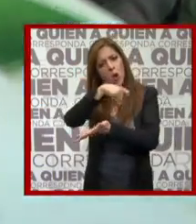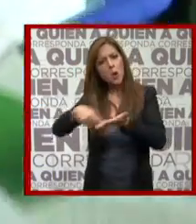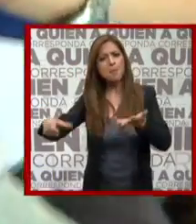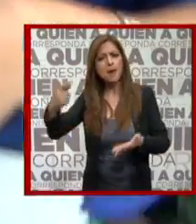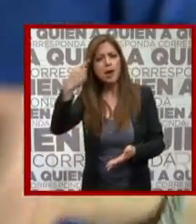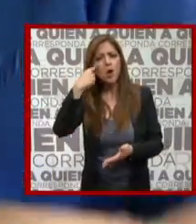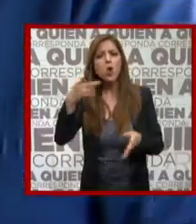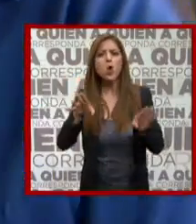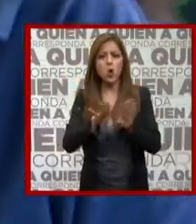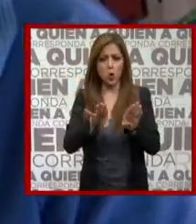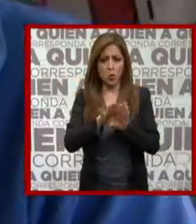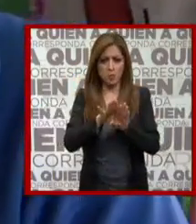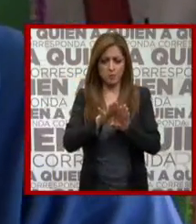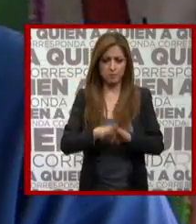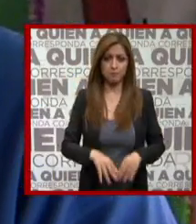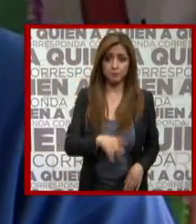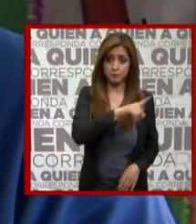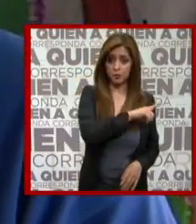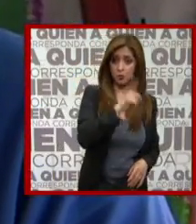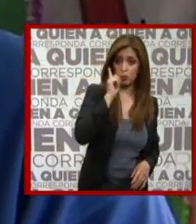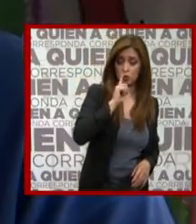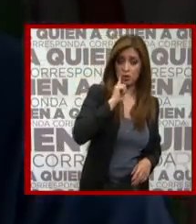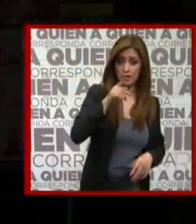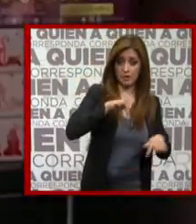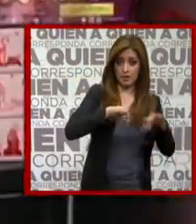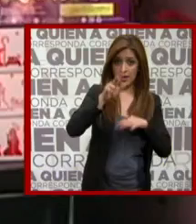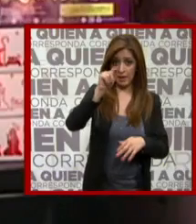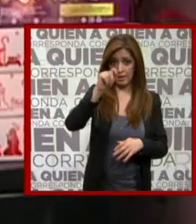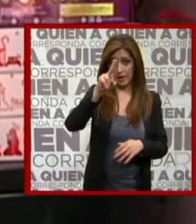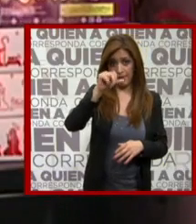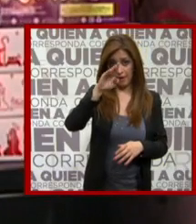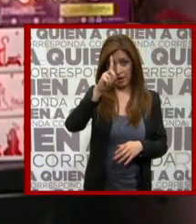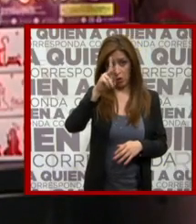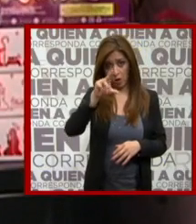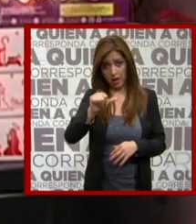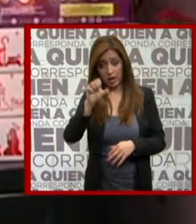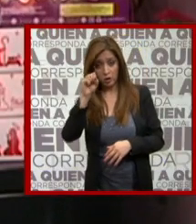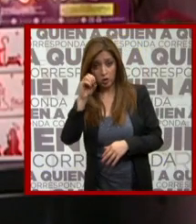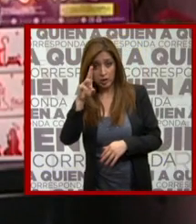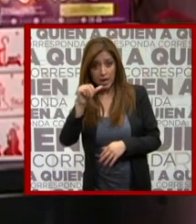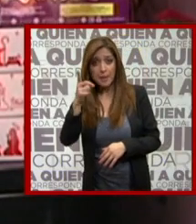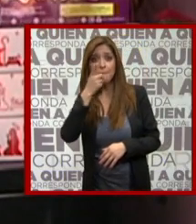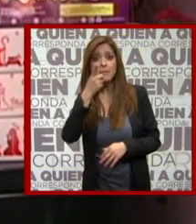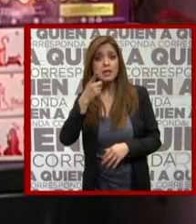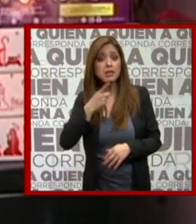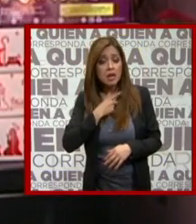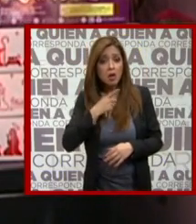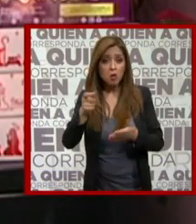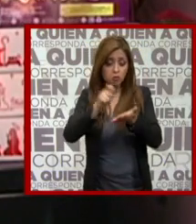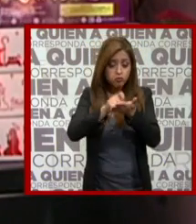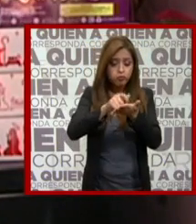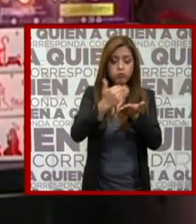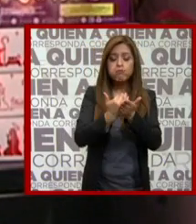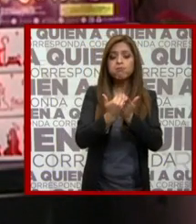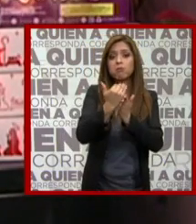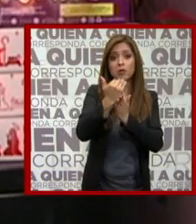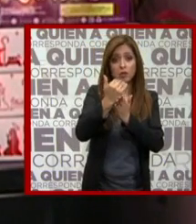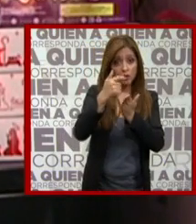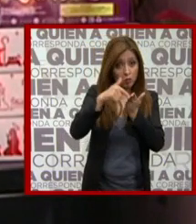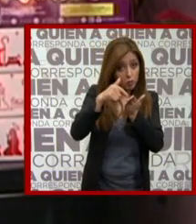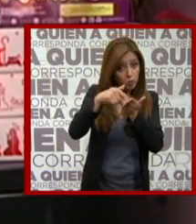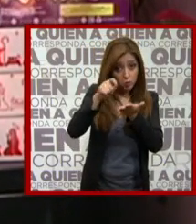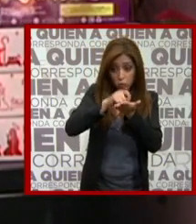lente. Las trabajadoras sociales de ahí del IMSS, de oftalmología, me dijeron que por qué me querían vender ese lente, si el lente